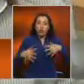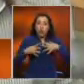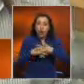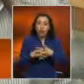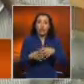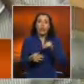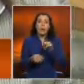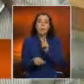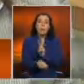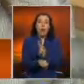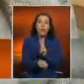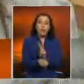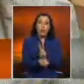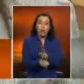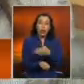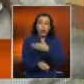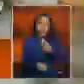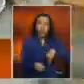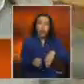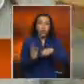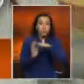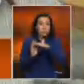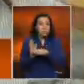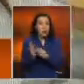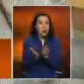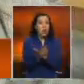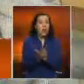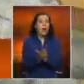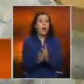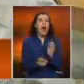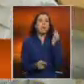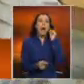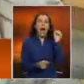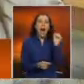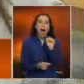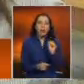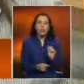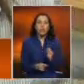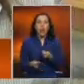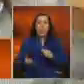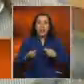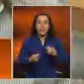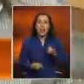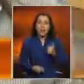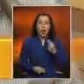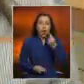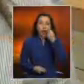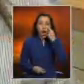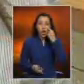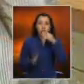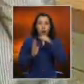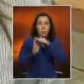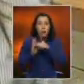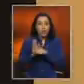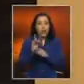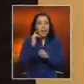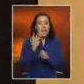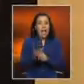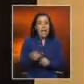y que los profesores y todos los estamentos del colegio, ya sean las tías auxiliares, tías del kiosco, inspector, conozcan el protocolo que tenemos